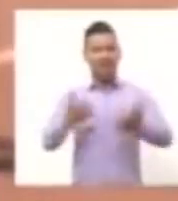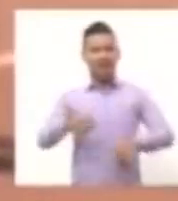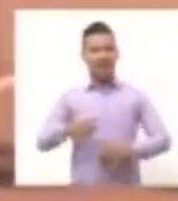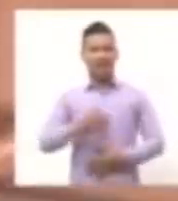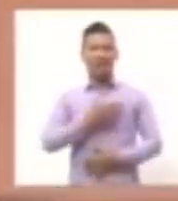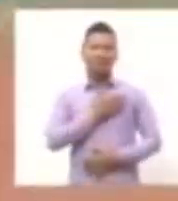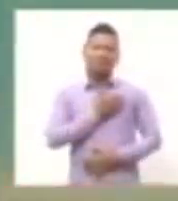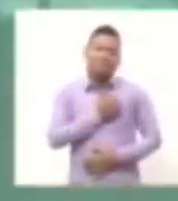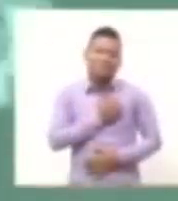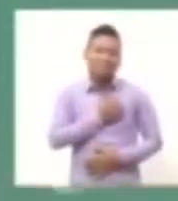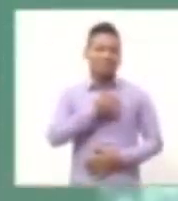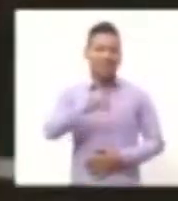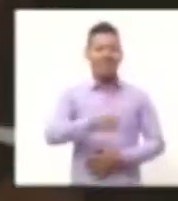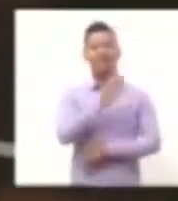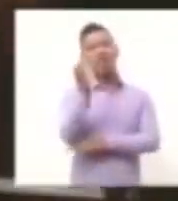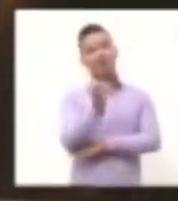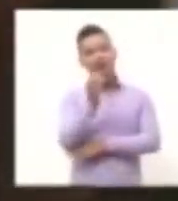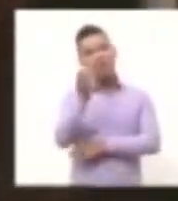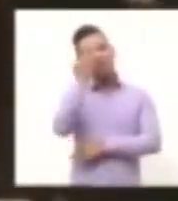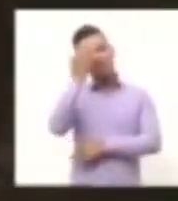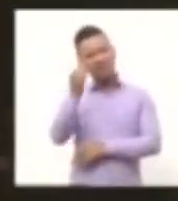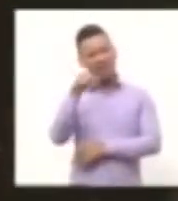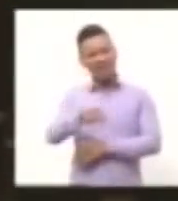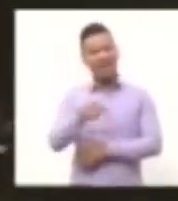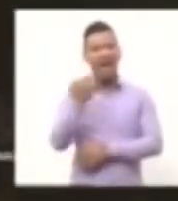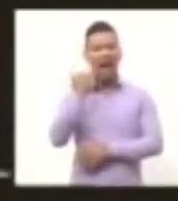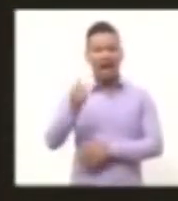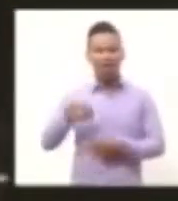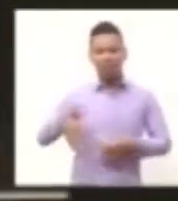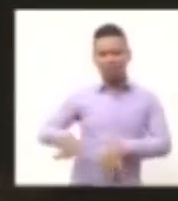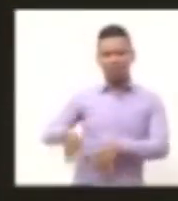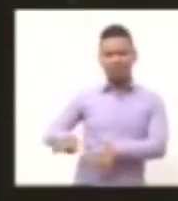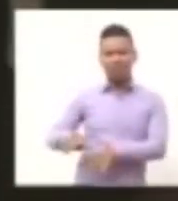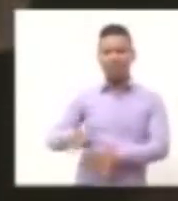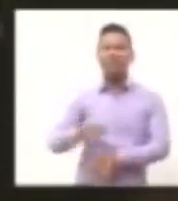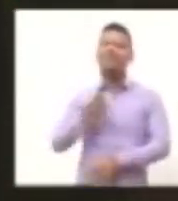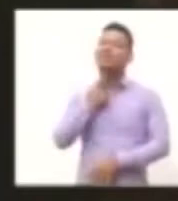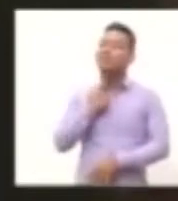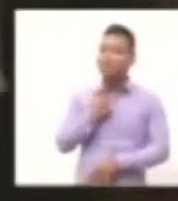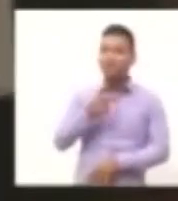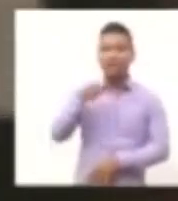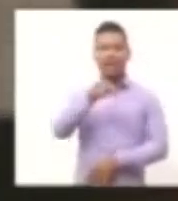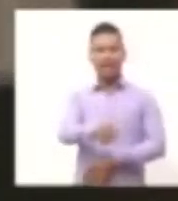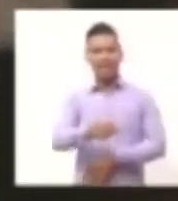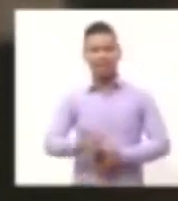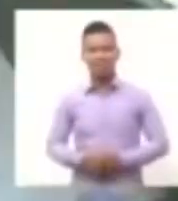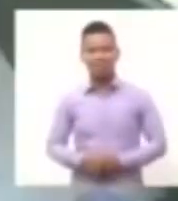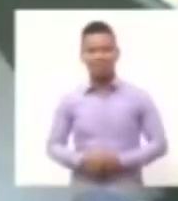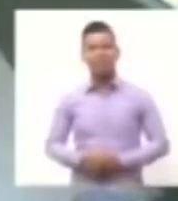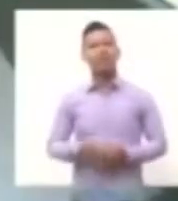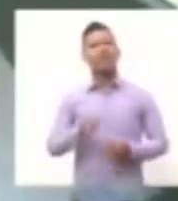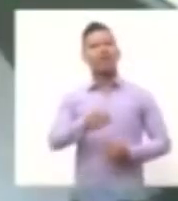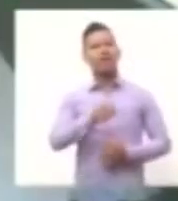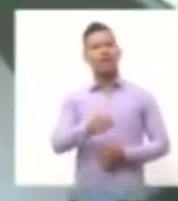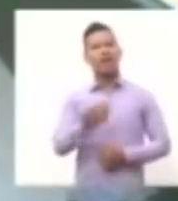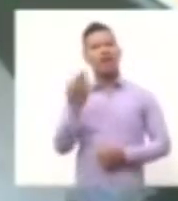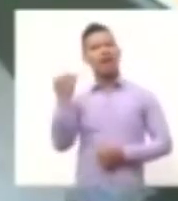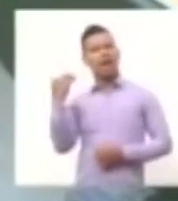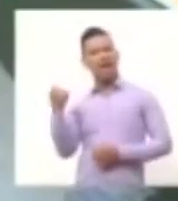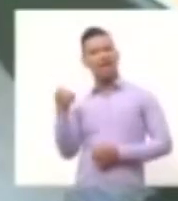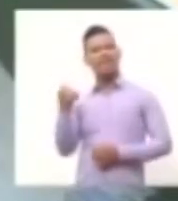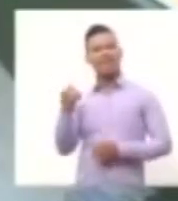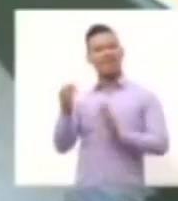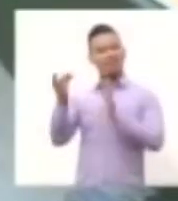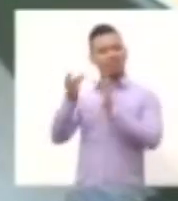su cantante favorita es la barranquillera Shakira. Yo soy del Barça y claro, Shakira estaba casado con